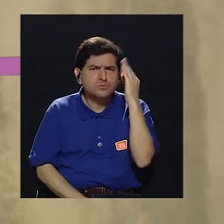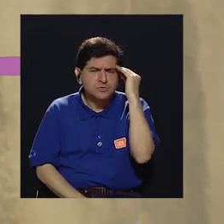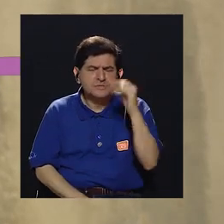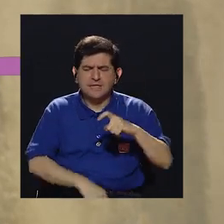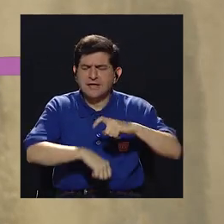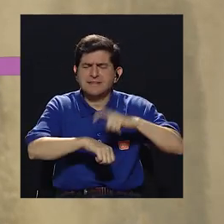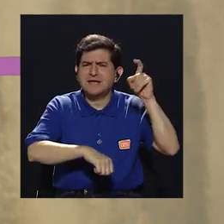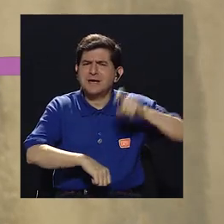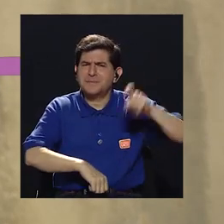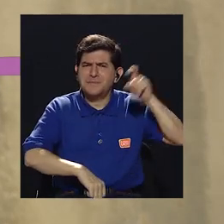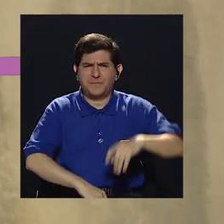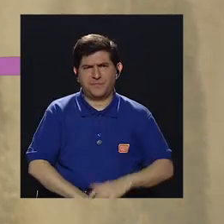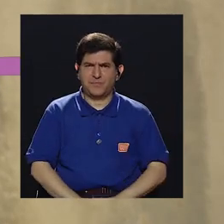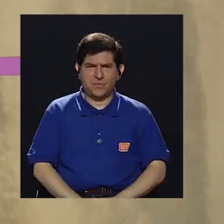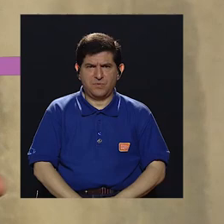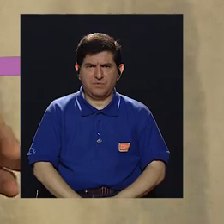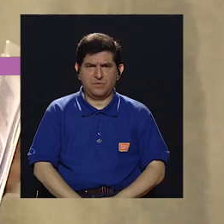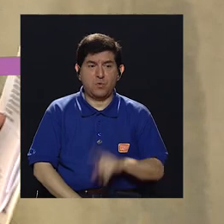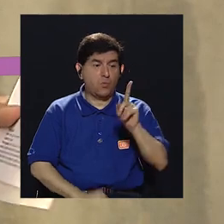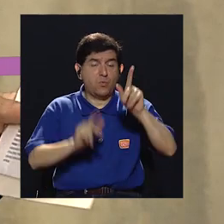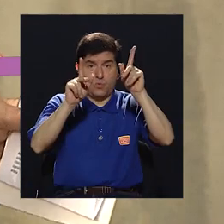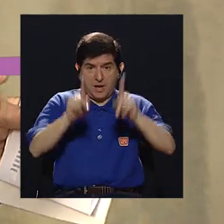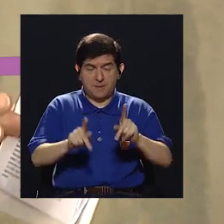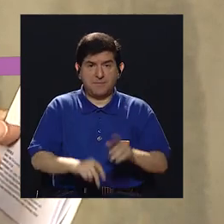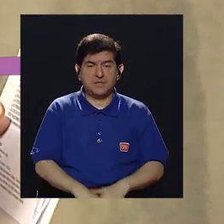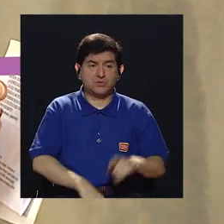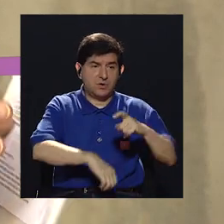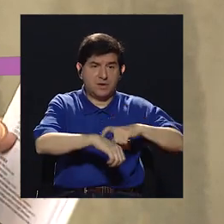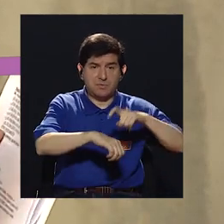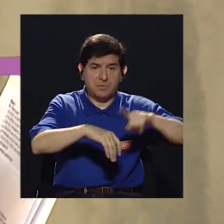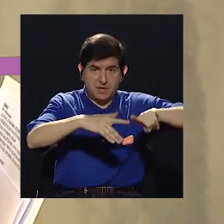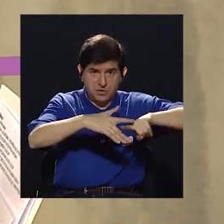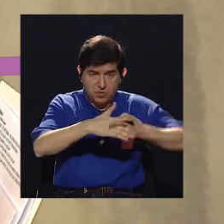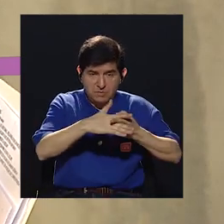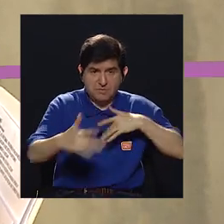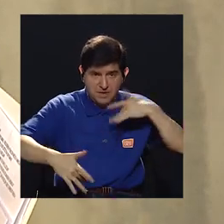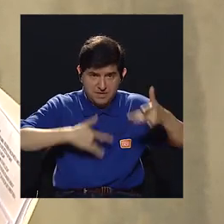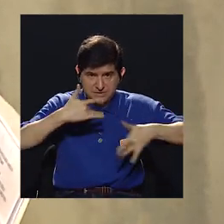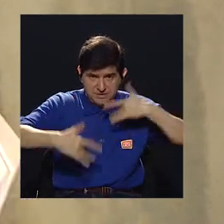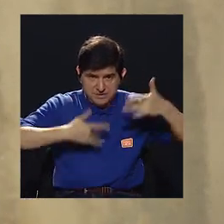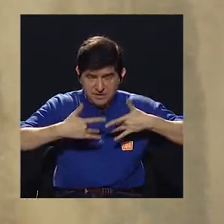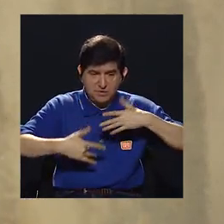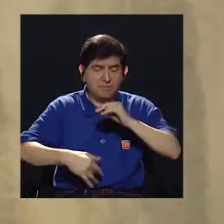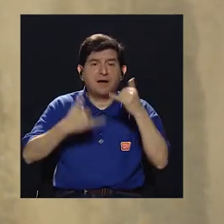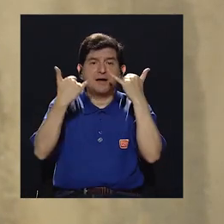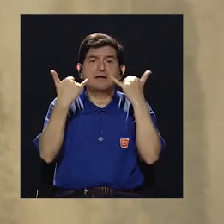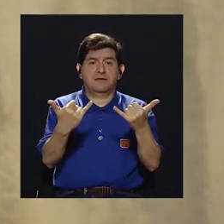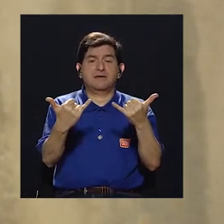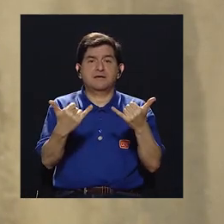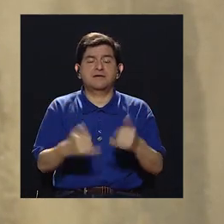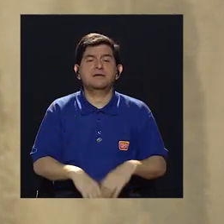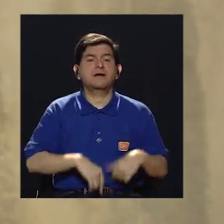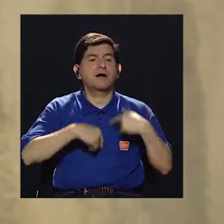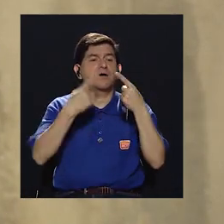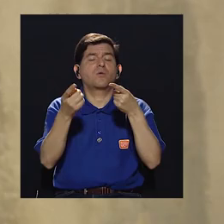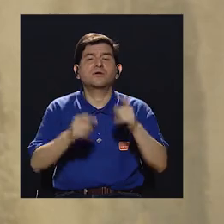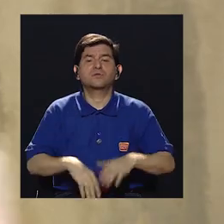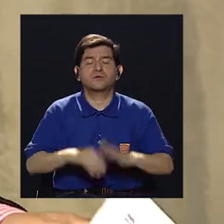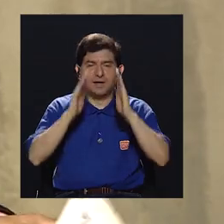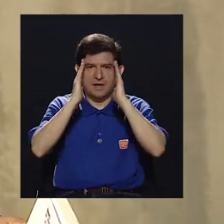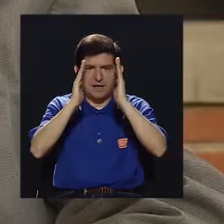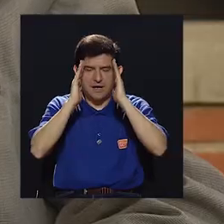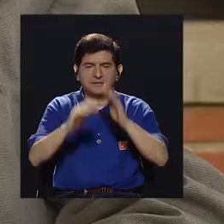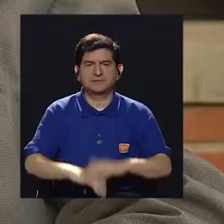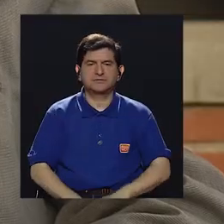su experiencia, ¿cuánto tiempo lleva un paciente entre el momento que comienzan síntomas y cuando llega a donde ustedes